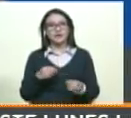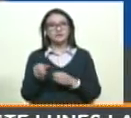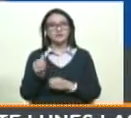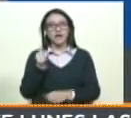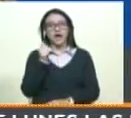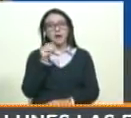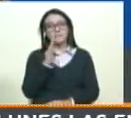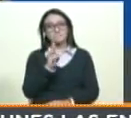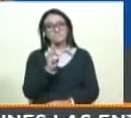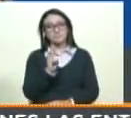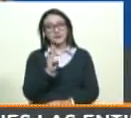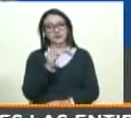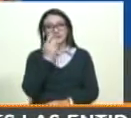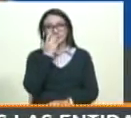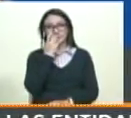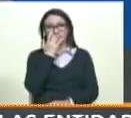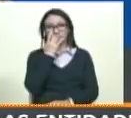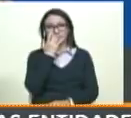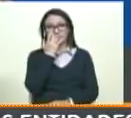AP.